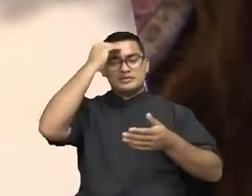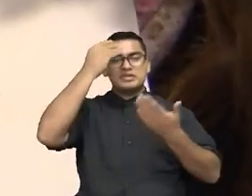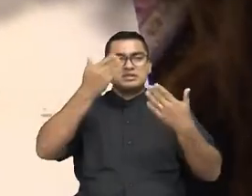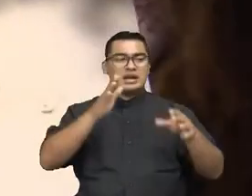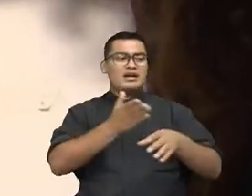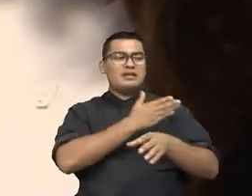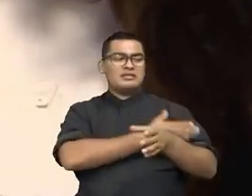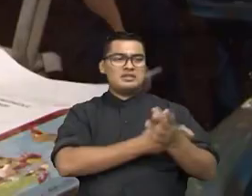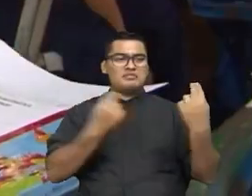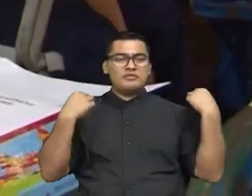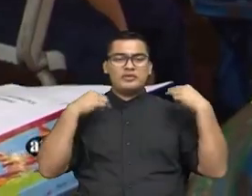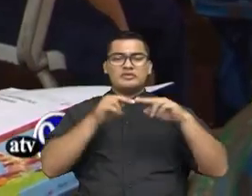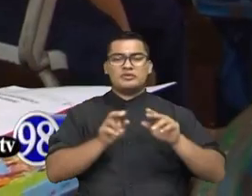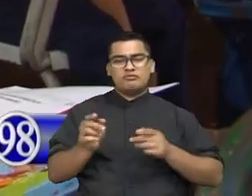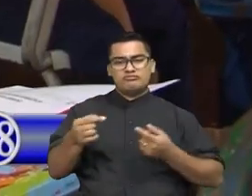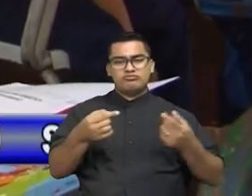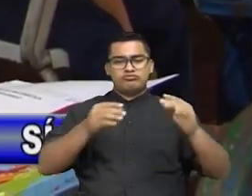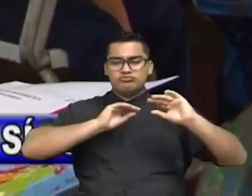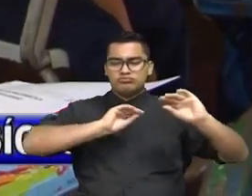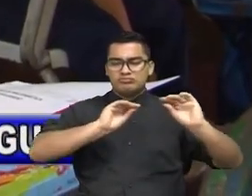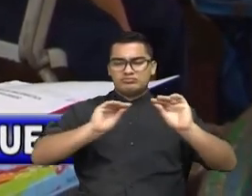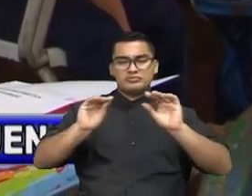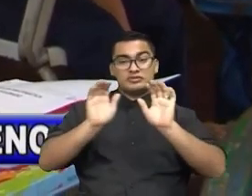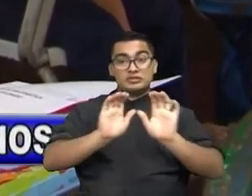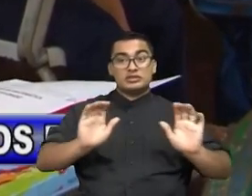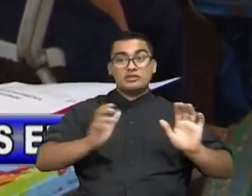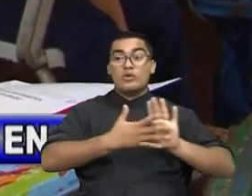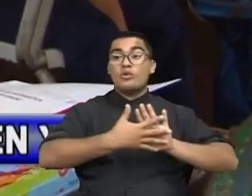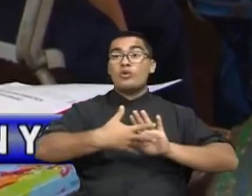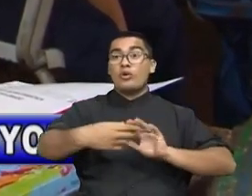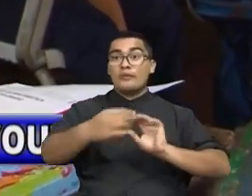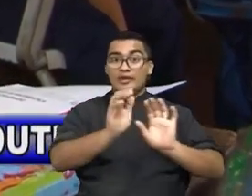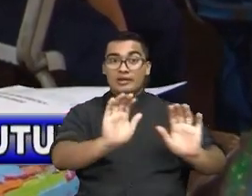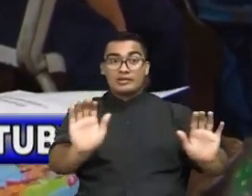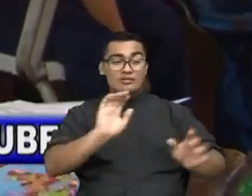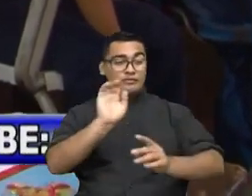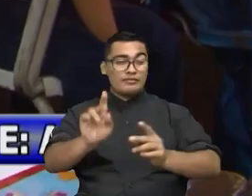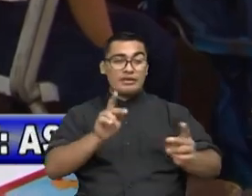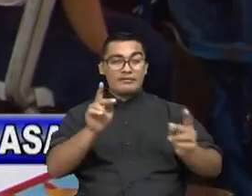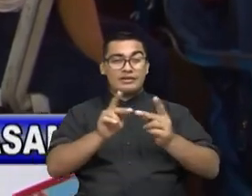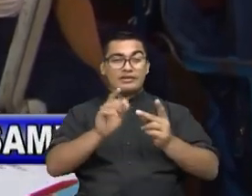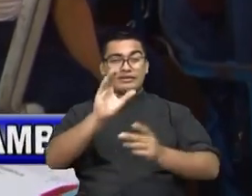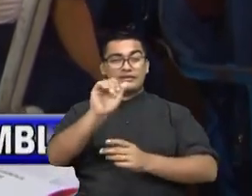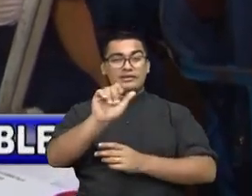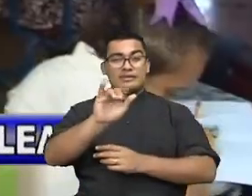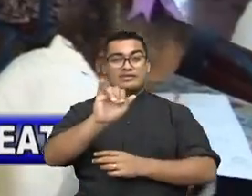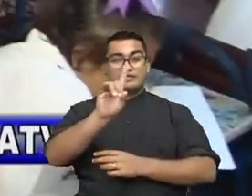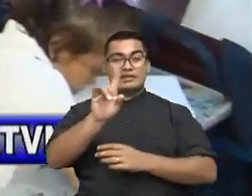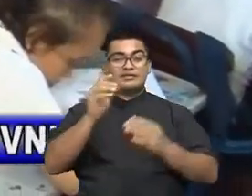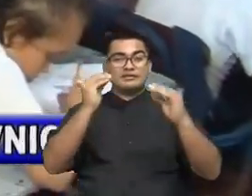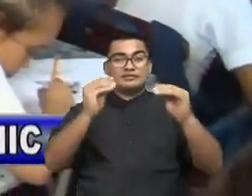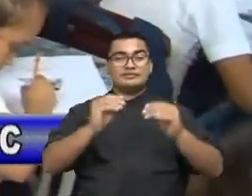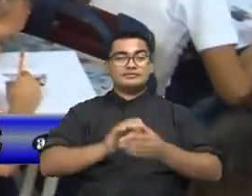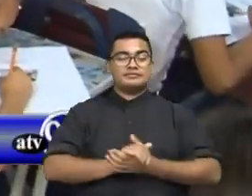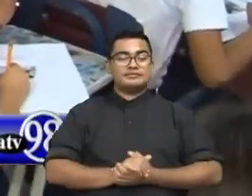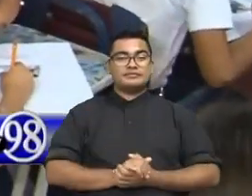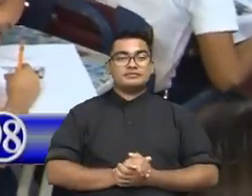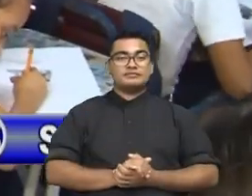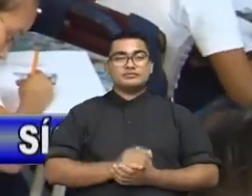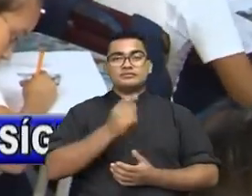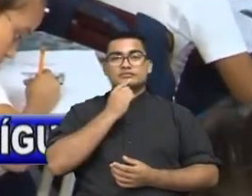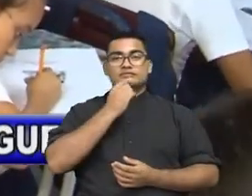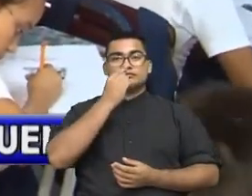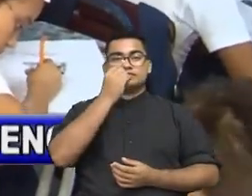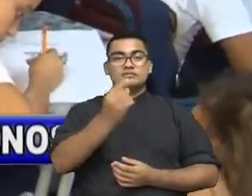aplicando como maestros, hasta dónde nuestro conocimiento se le hemos dado a los niños con una buena calidad educativa. Durante la primera